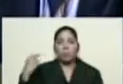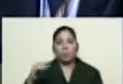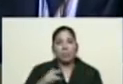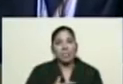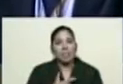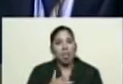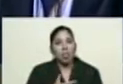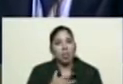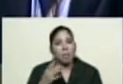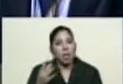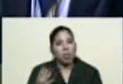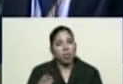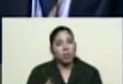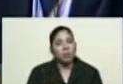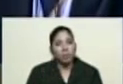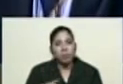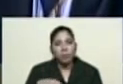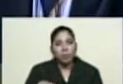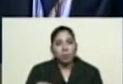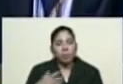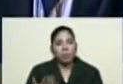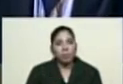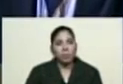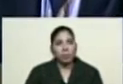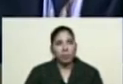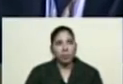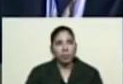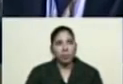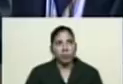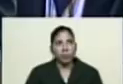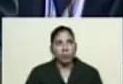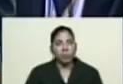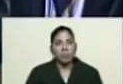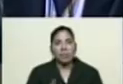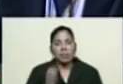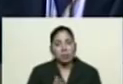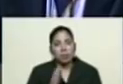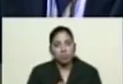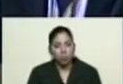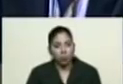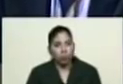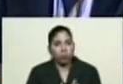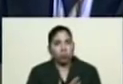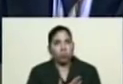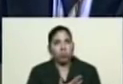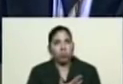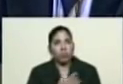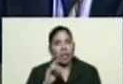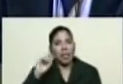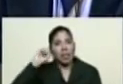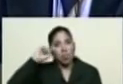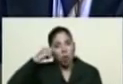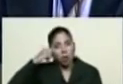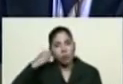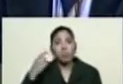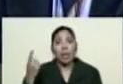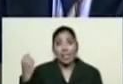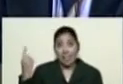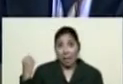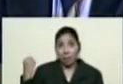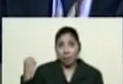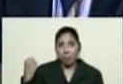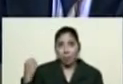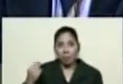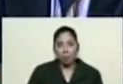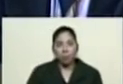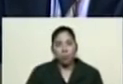lo querramos o no, va resurgiendo. Y el día de ayer recordábamos, pues,